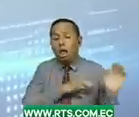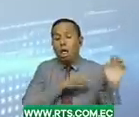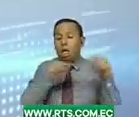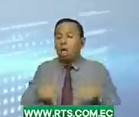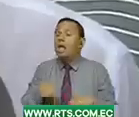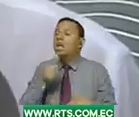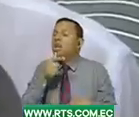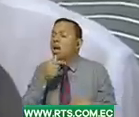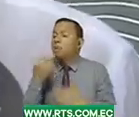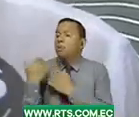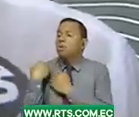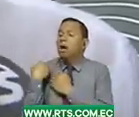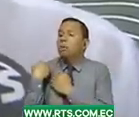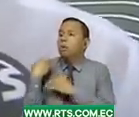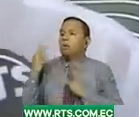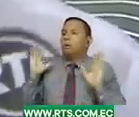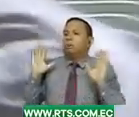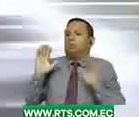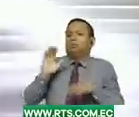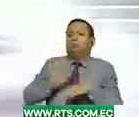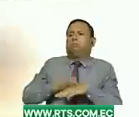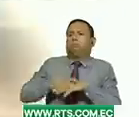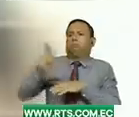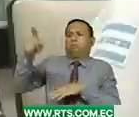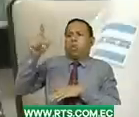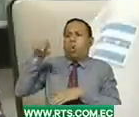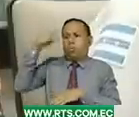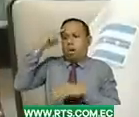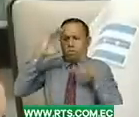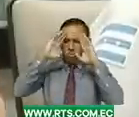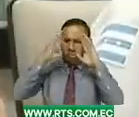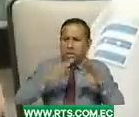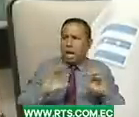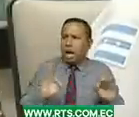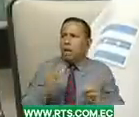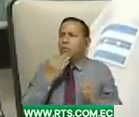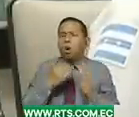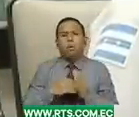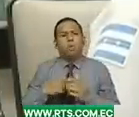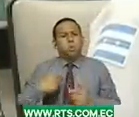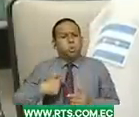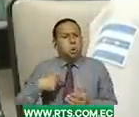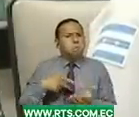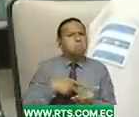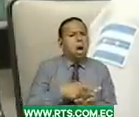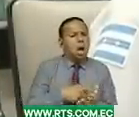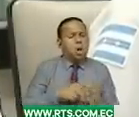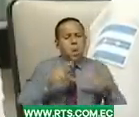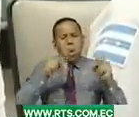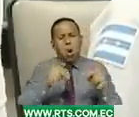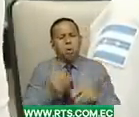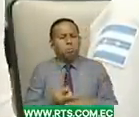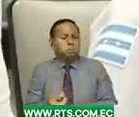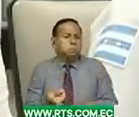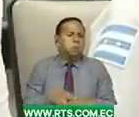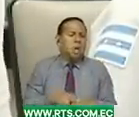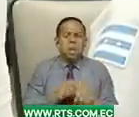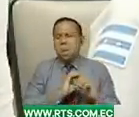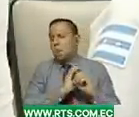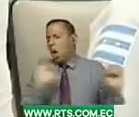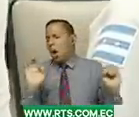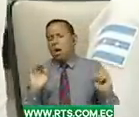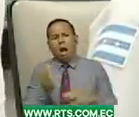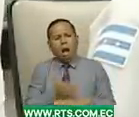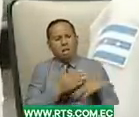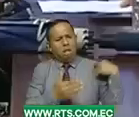instancias es quien nos ha tenido marginados. No les voy a subir el pasaje por una simple razón. No mejoraron el servicio en todos